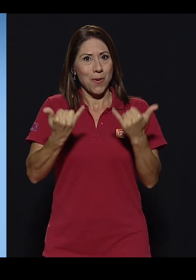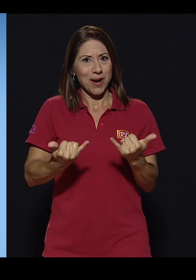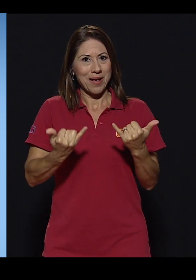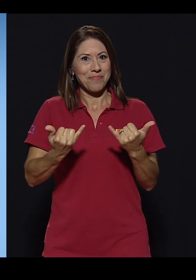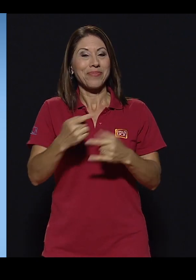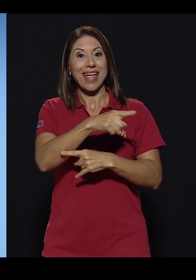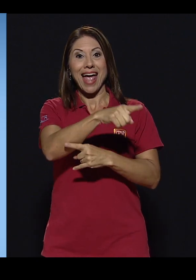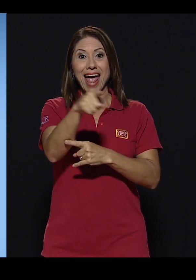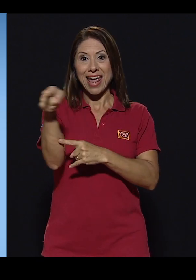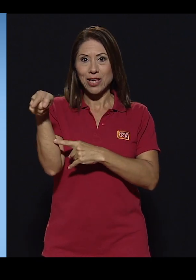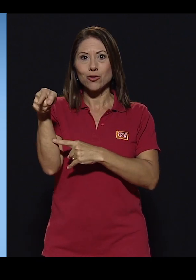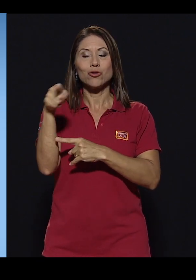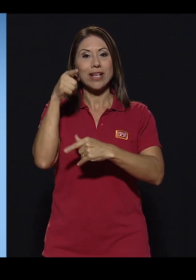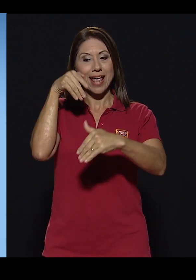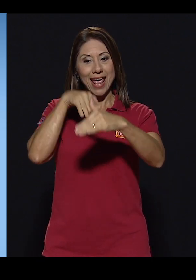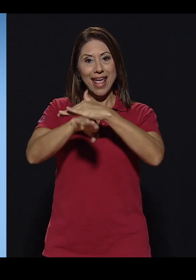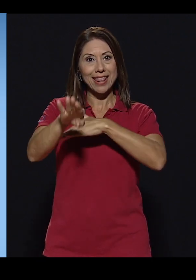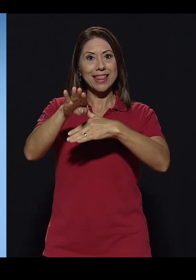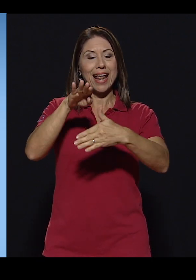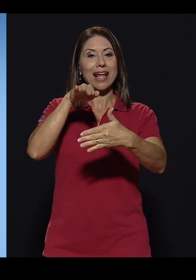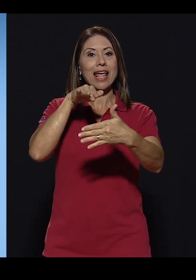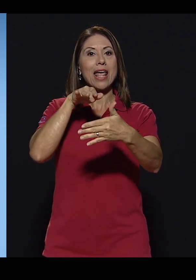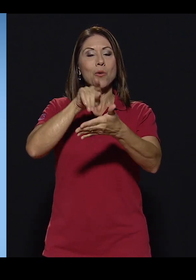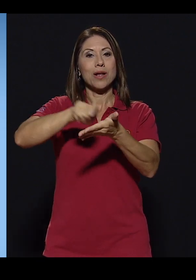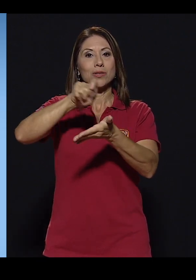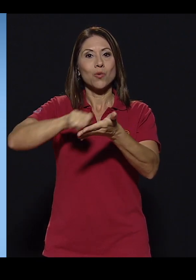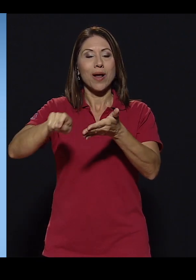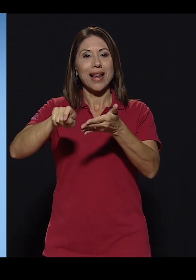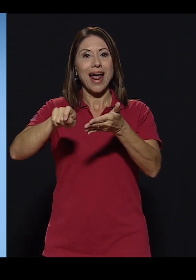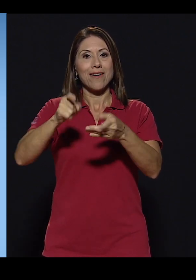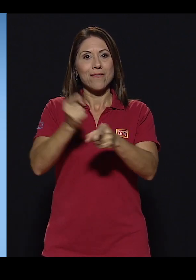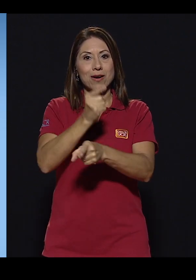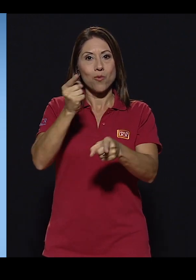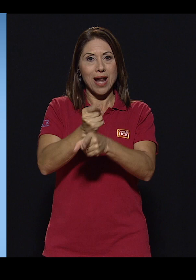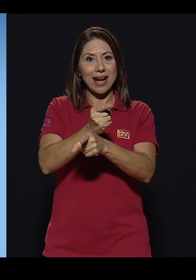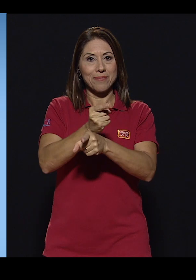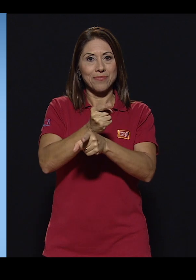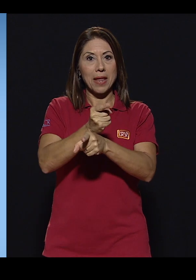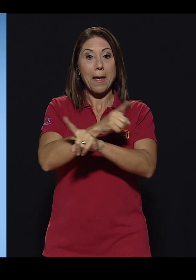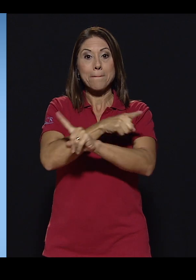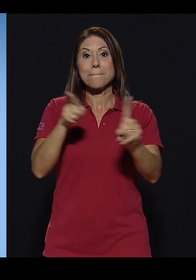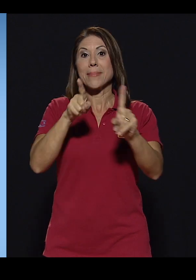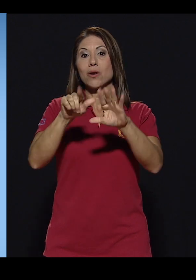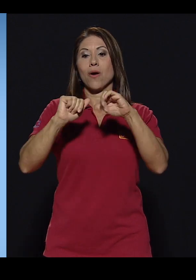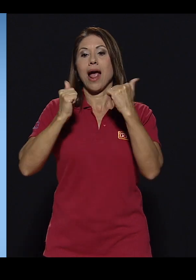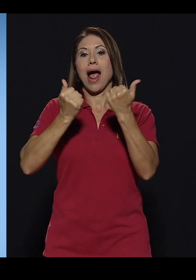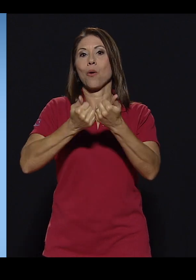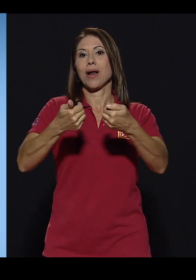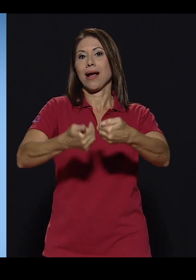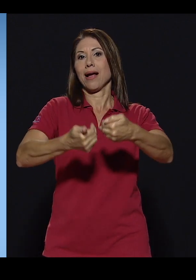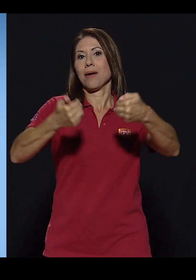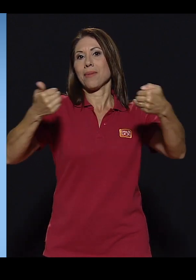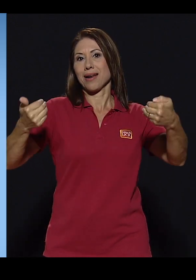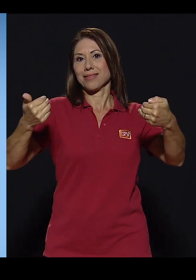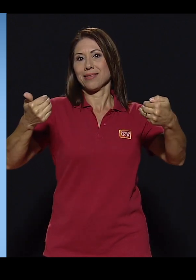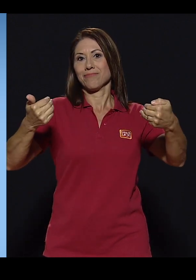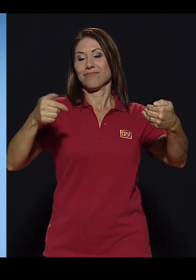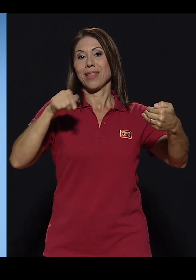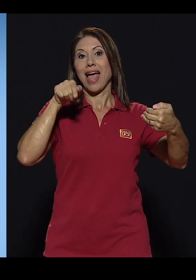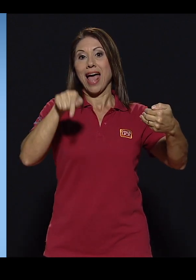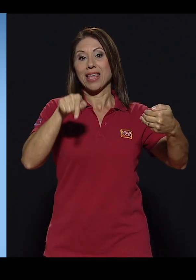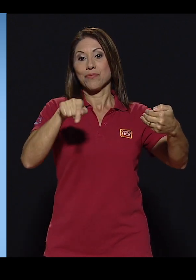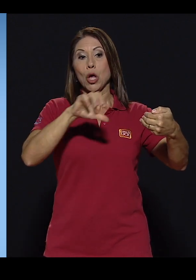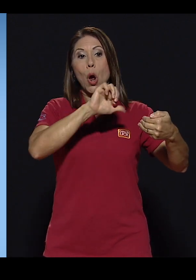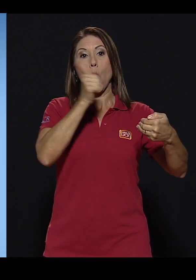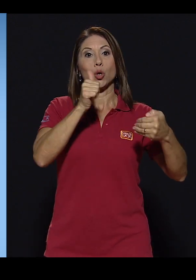ahora meterlos en una escuela regular en un aula aparte en donde los otros niños que no tienen